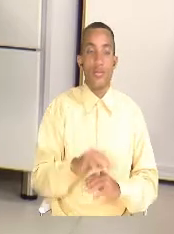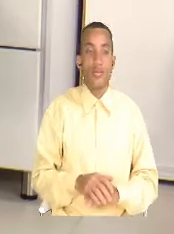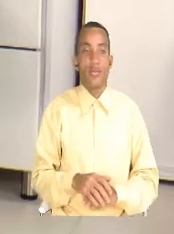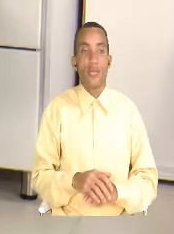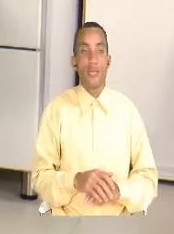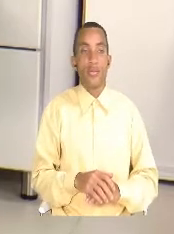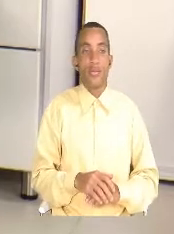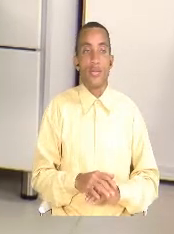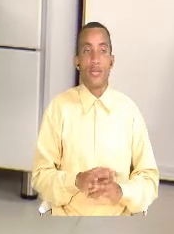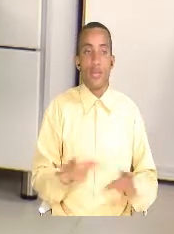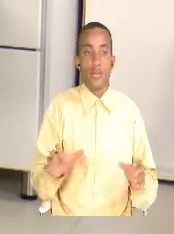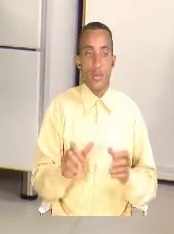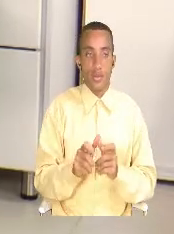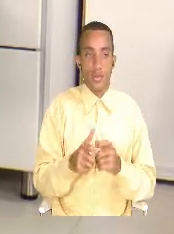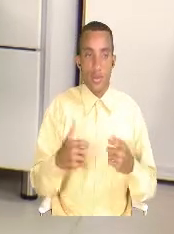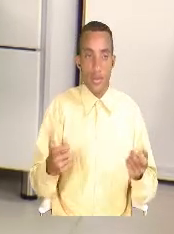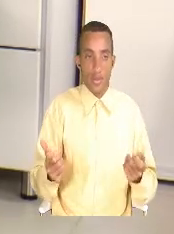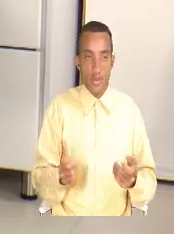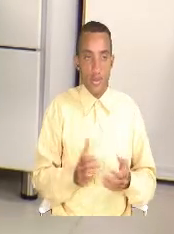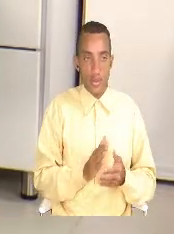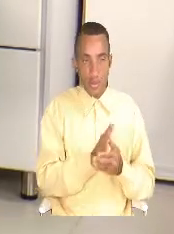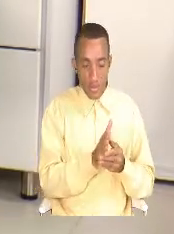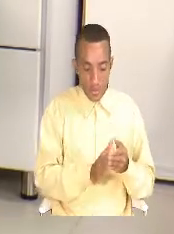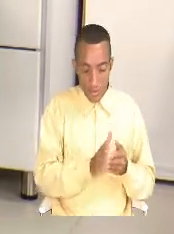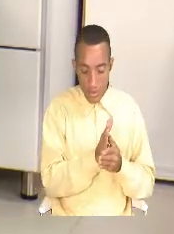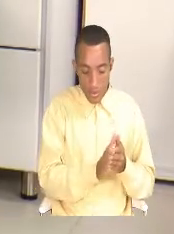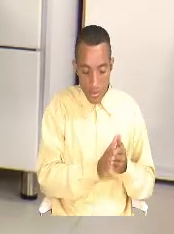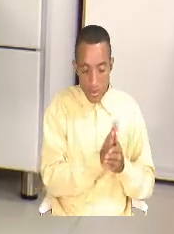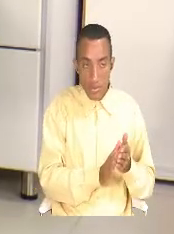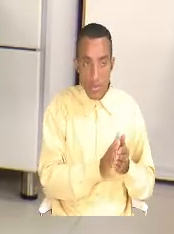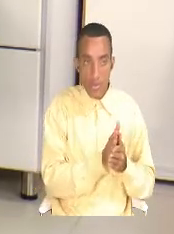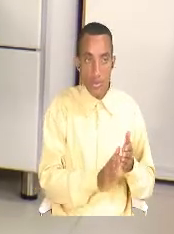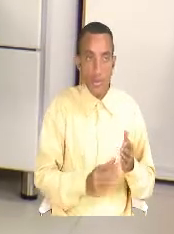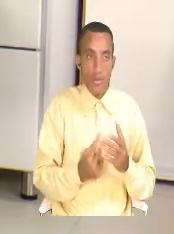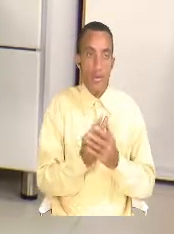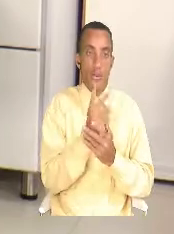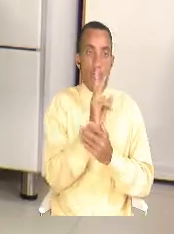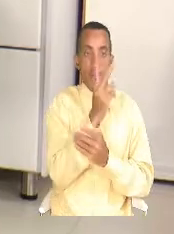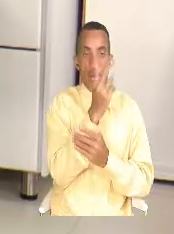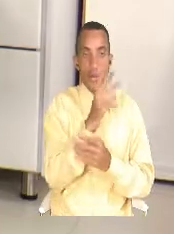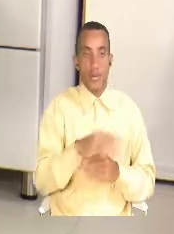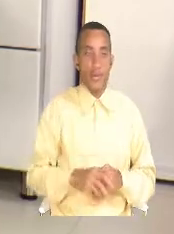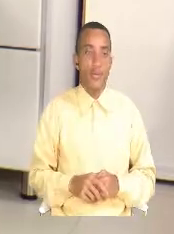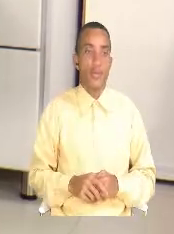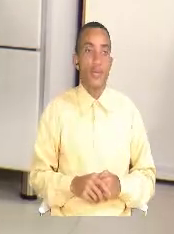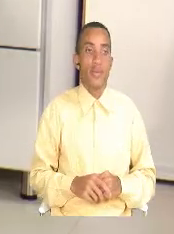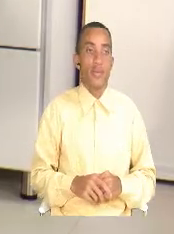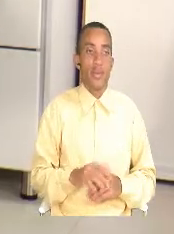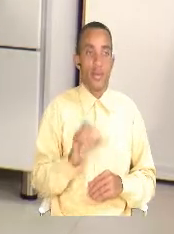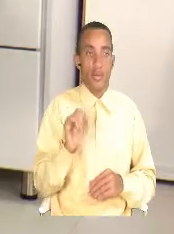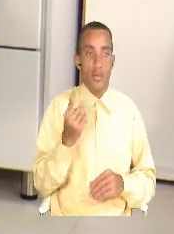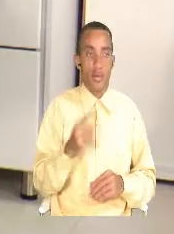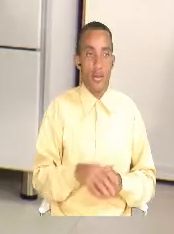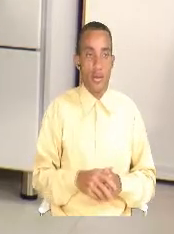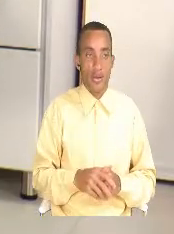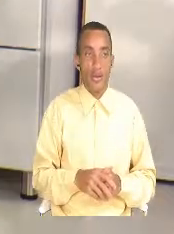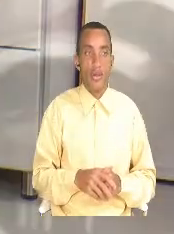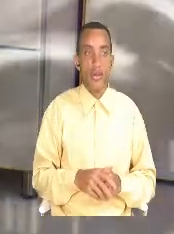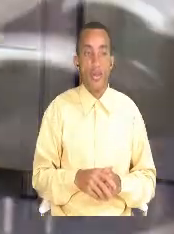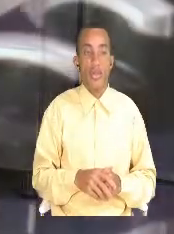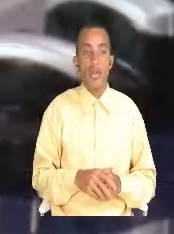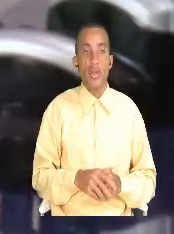camarón, adicionamos lo que son los vegetales. Acá vamos a cortar. Primero se sofríe. Sí. ¿En aceite? Sí,